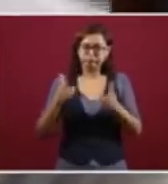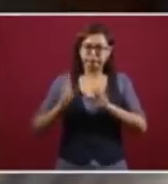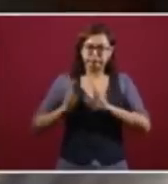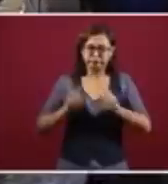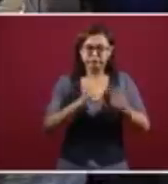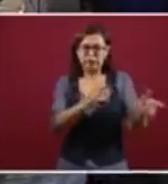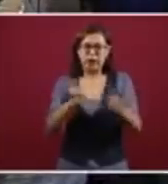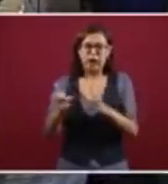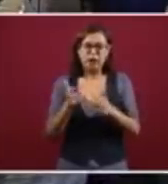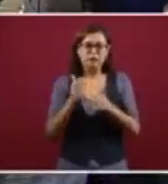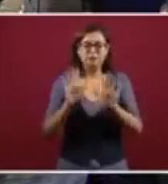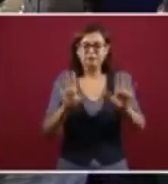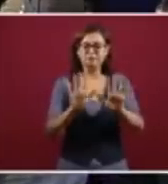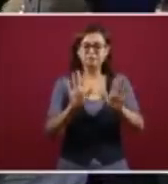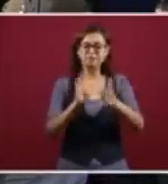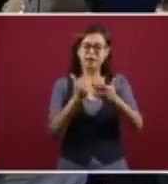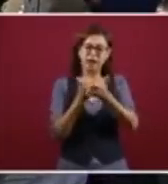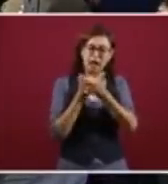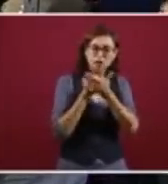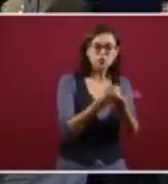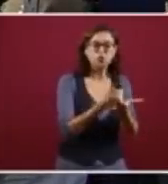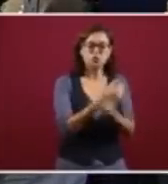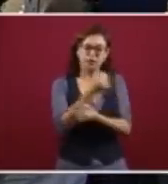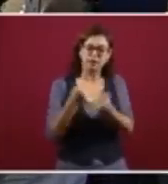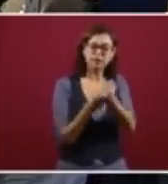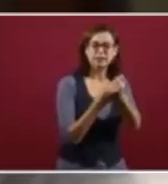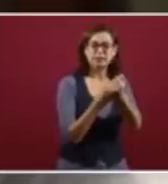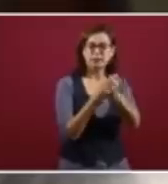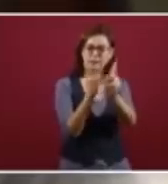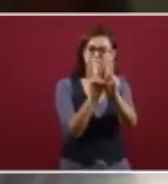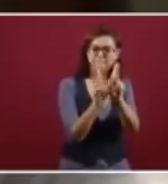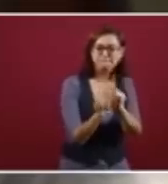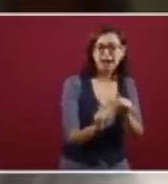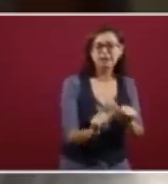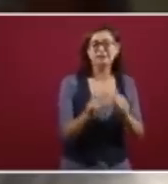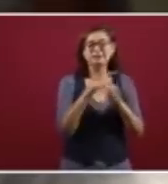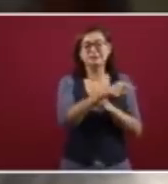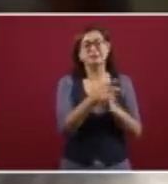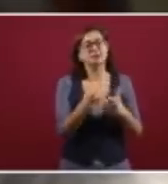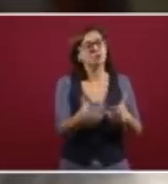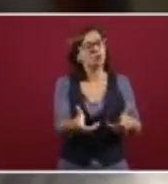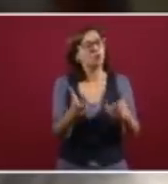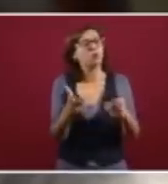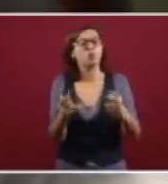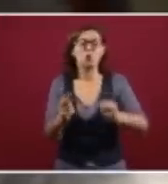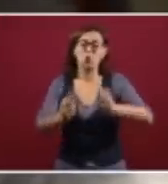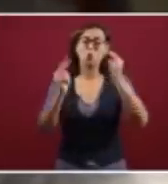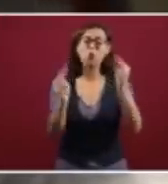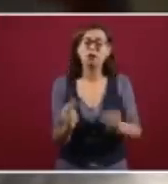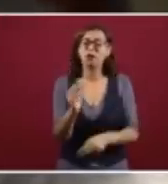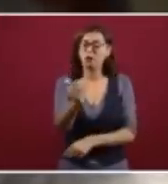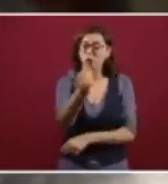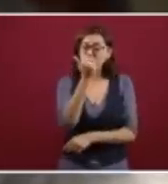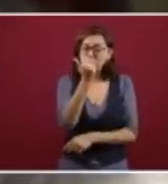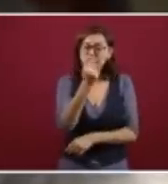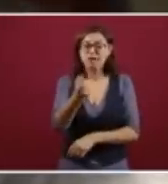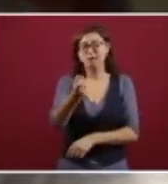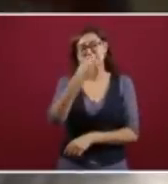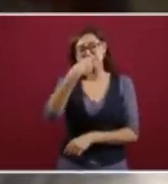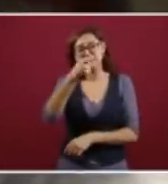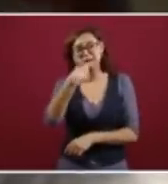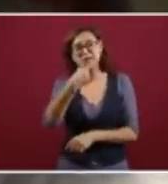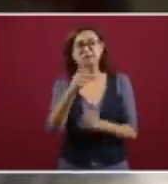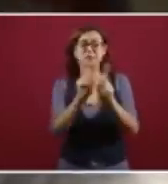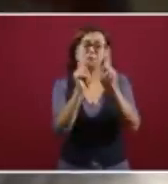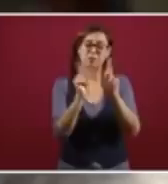solidaridad, de paz, con ese alimento y ese medicamento que están solicitando, en ese punto del país, en